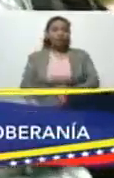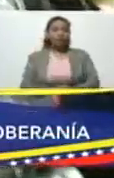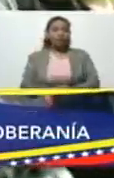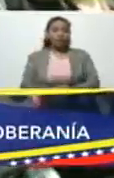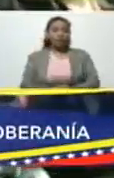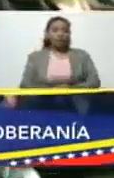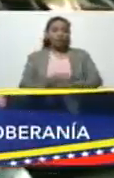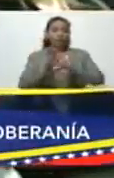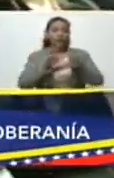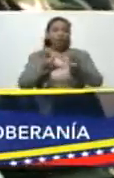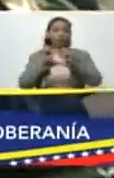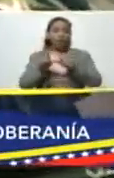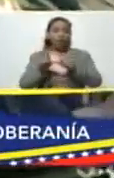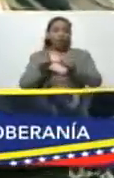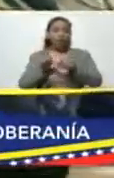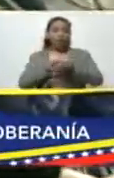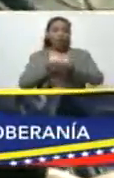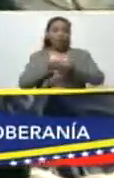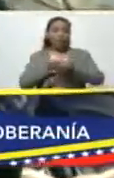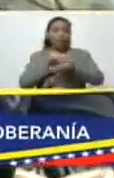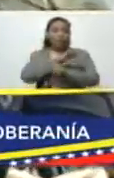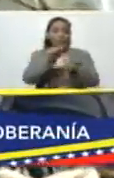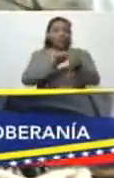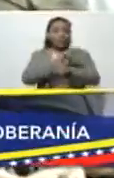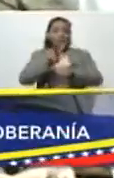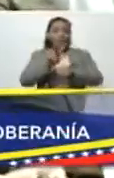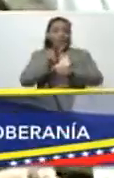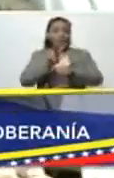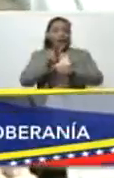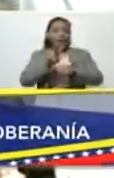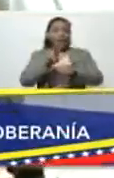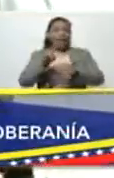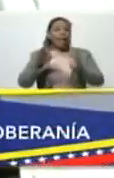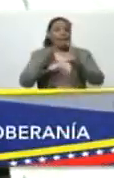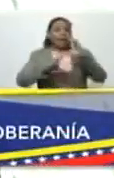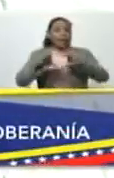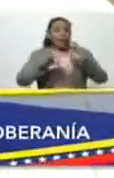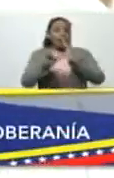de Gabriela, pues. Ya no sería culpa mía.